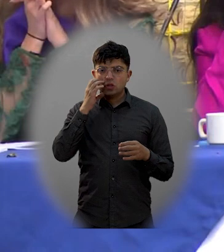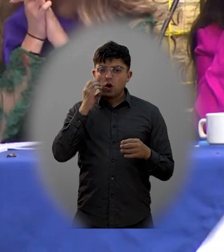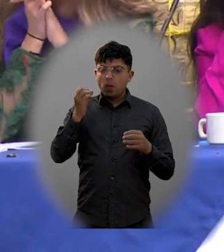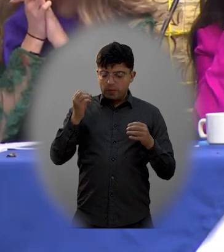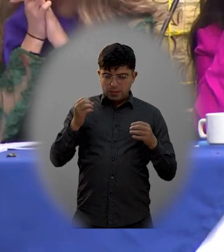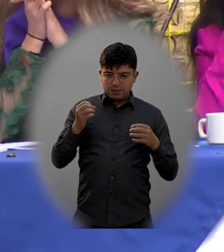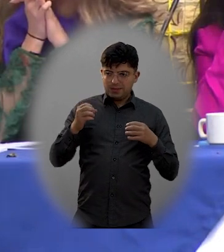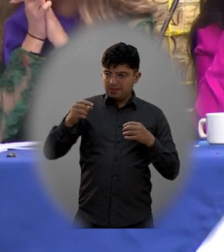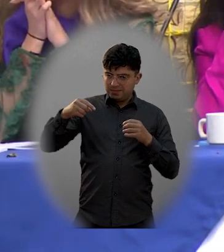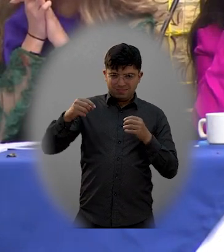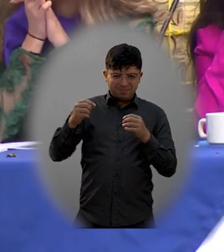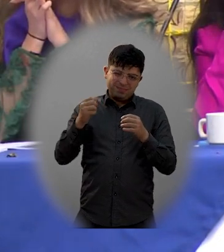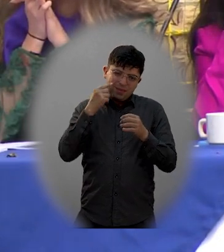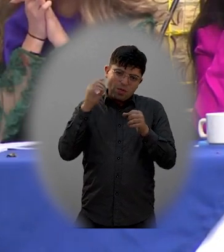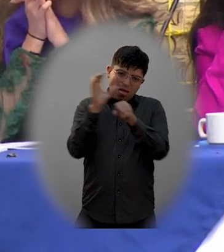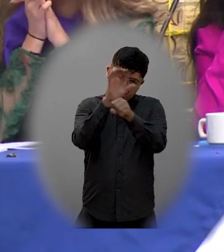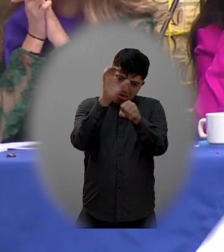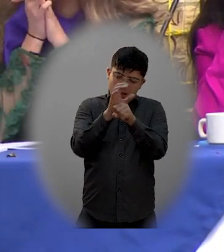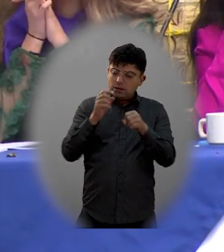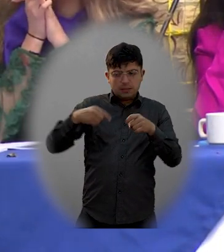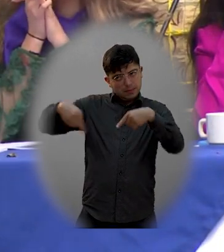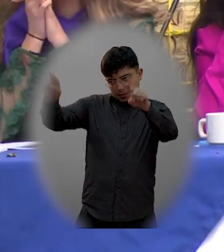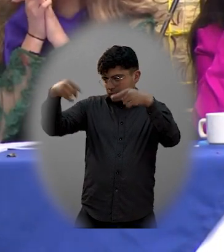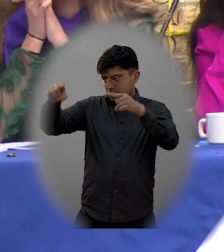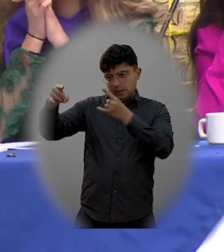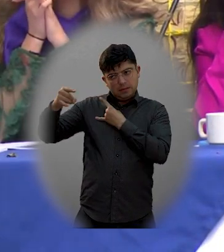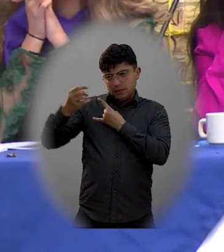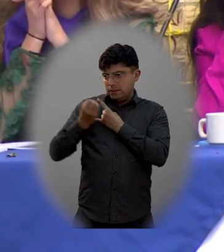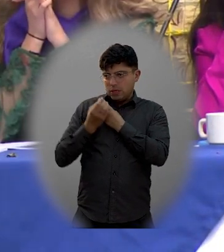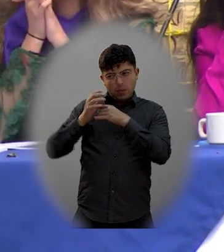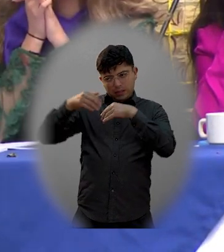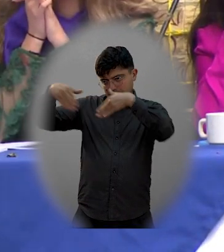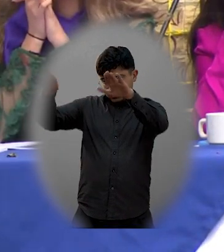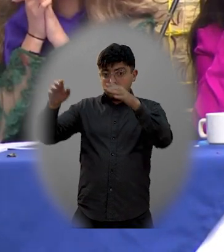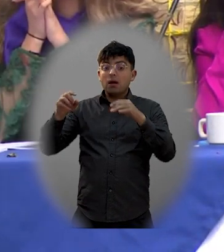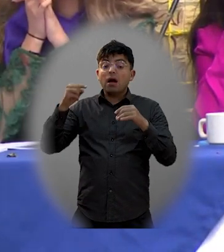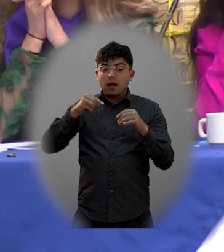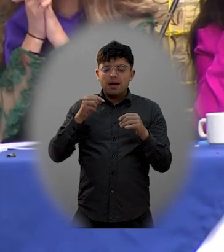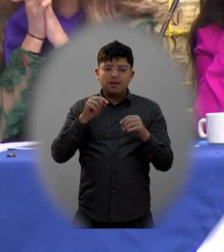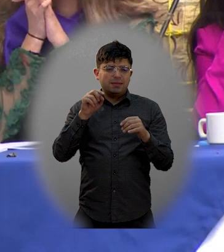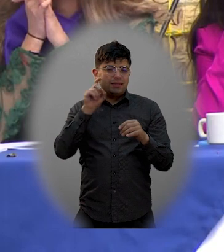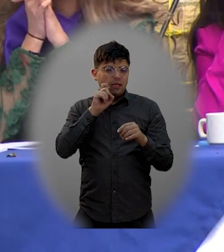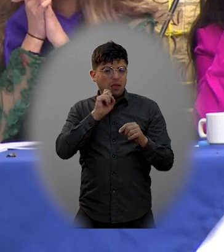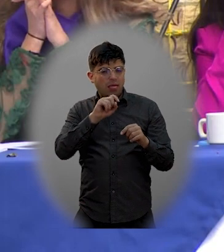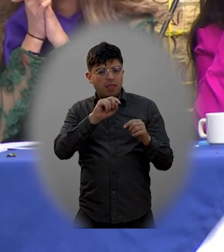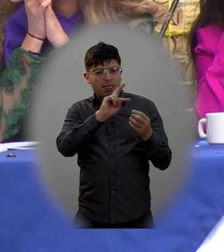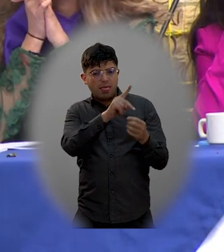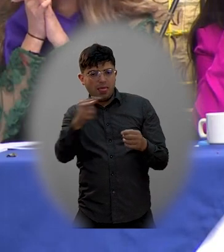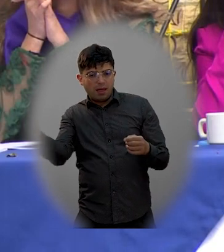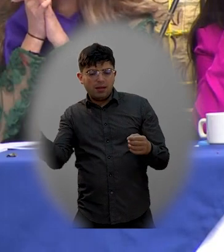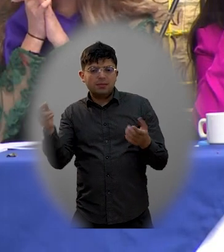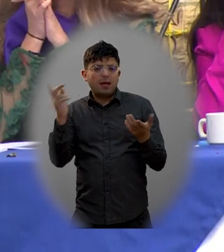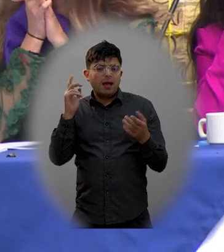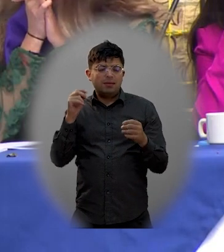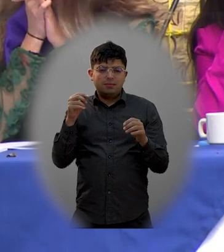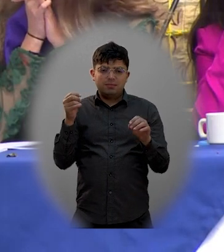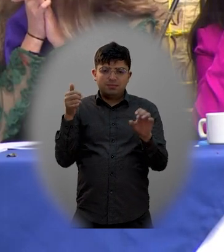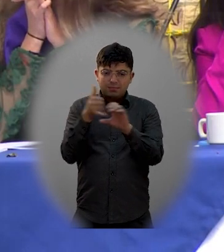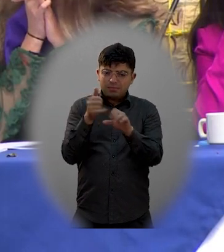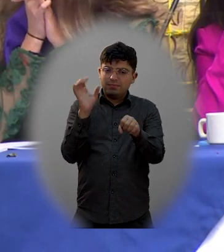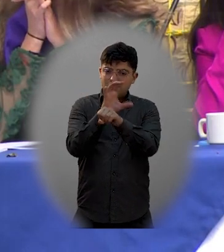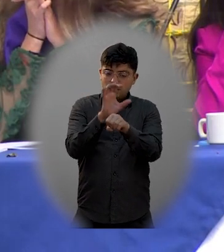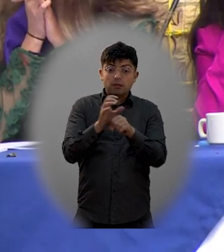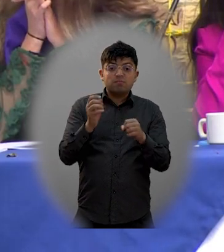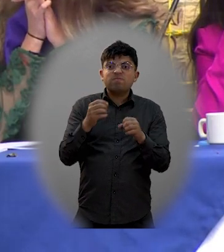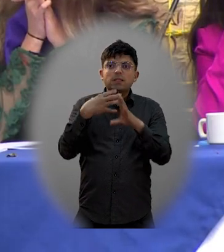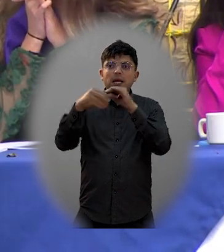de los espacios. En esta universidad hay violadores, hay acosadores, hay pedófilos, hay personas que van a salir y que están en las calles, y están en